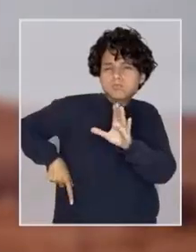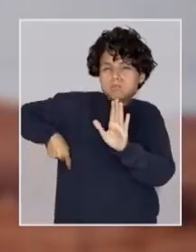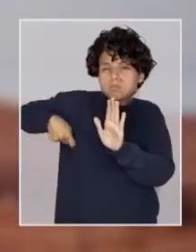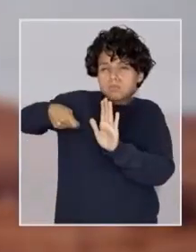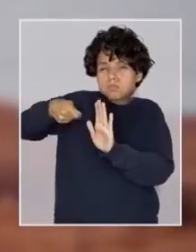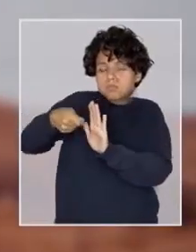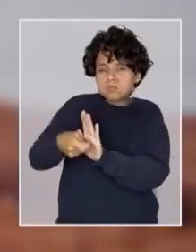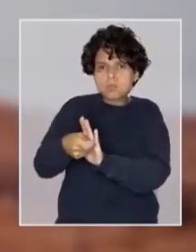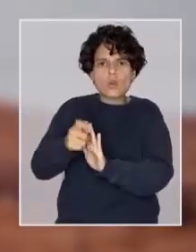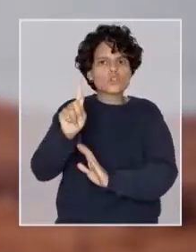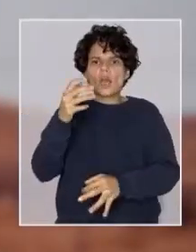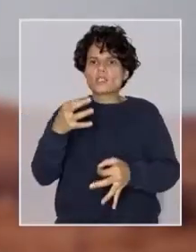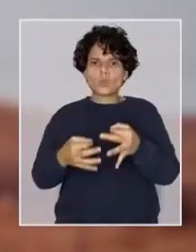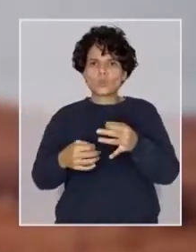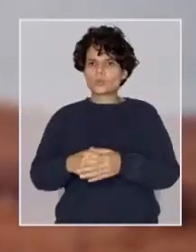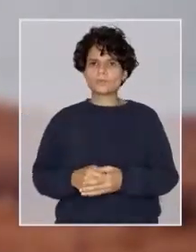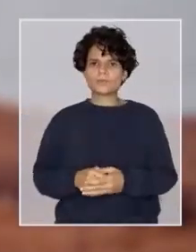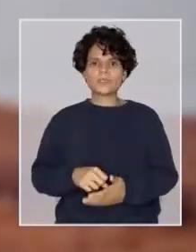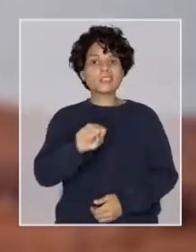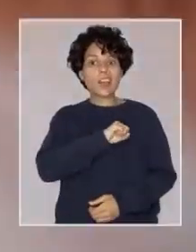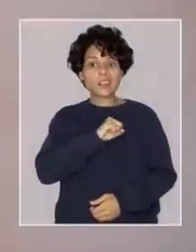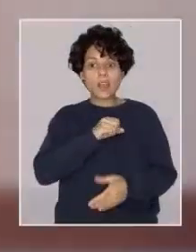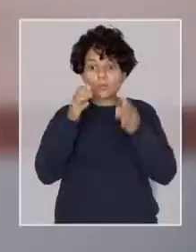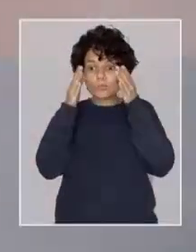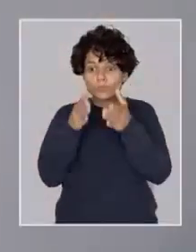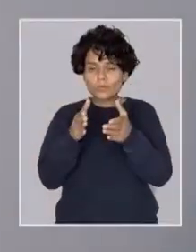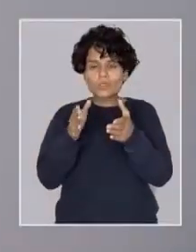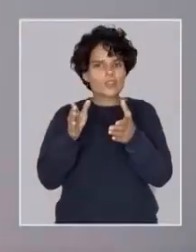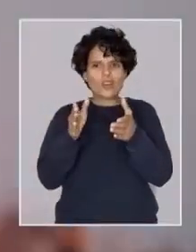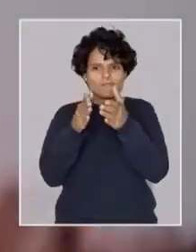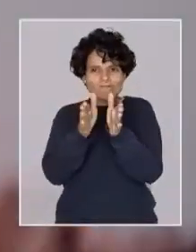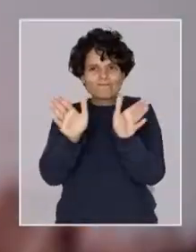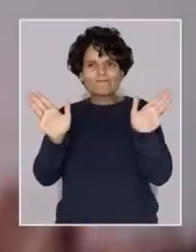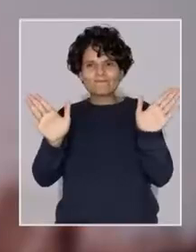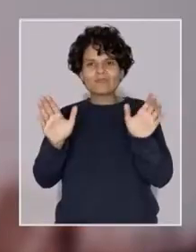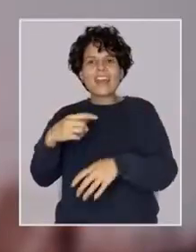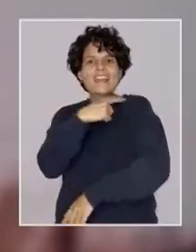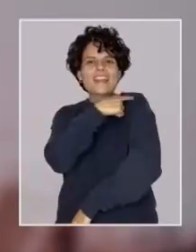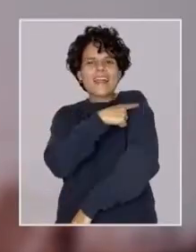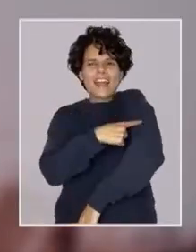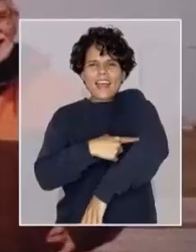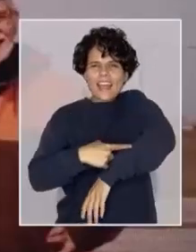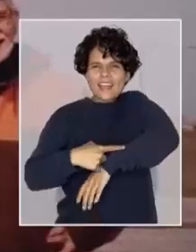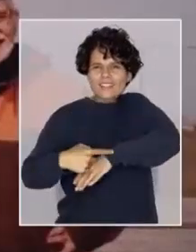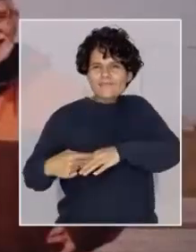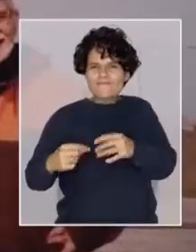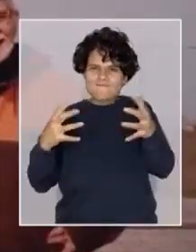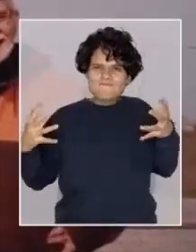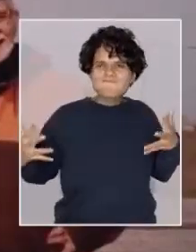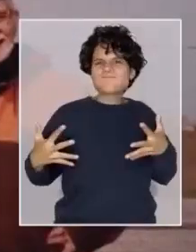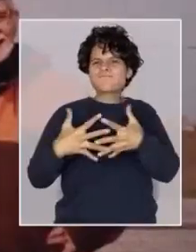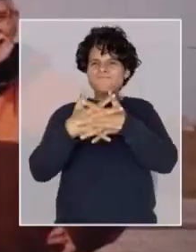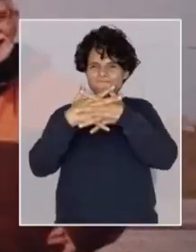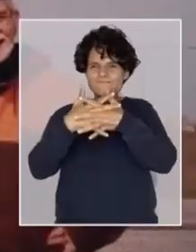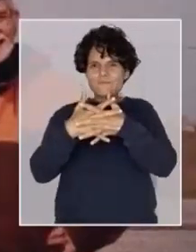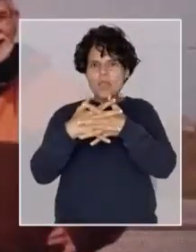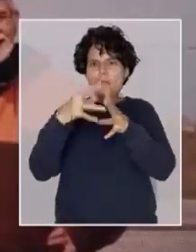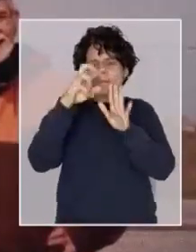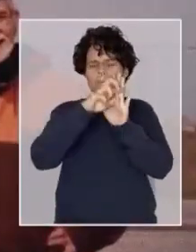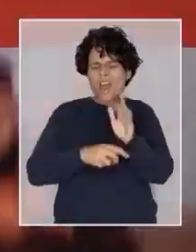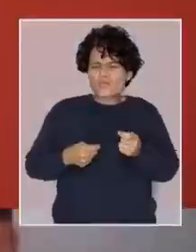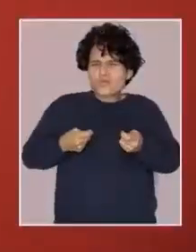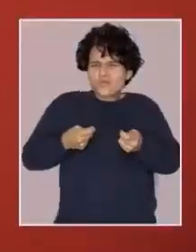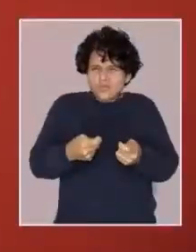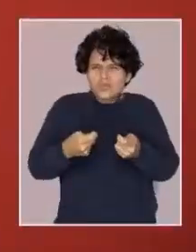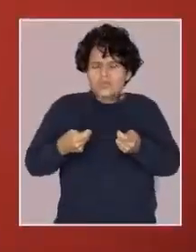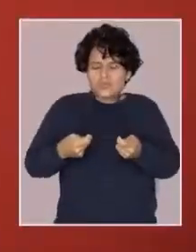Y no todo es Santiago. Así que iremos por un mega plan de inversión en conectividad regional. Además de generar un transporte